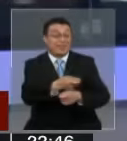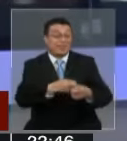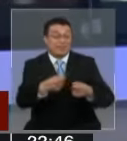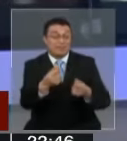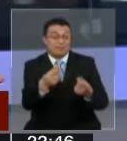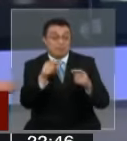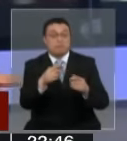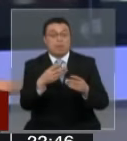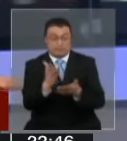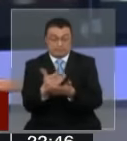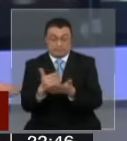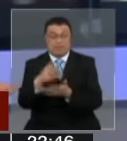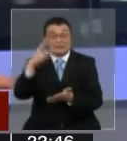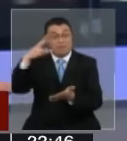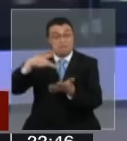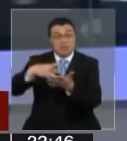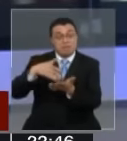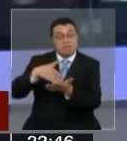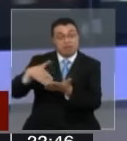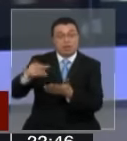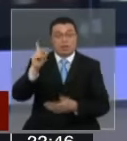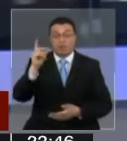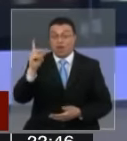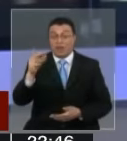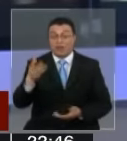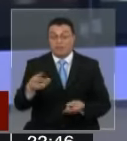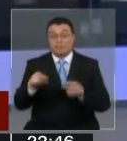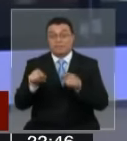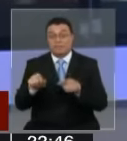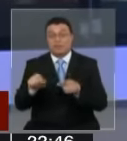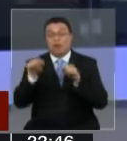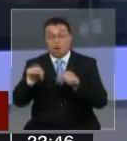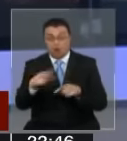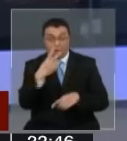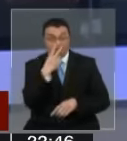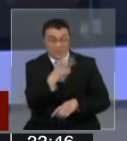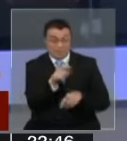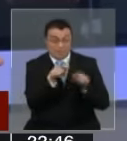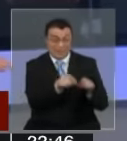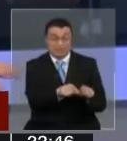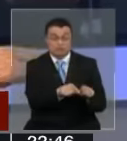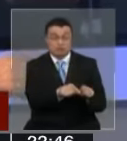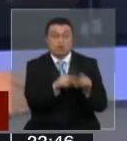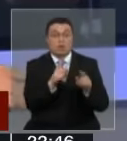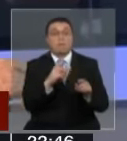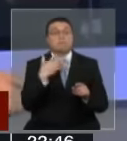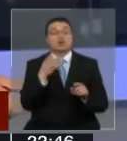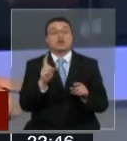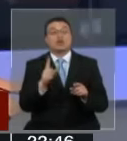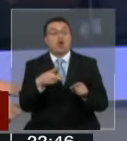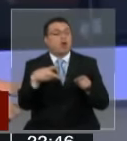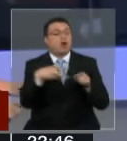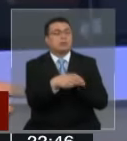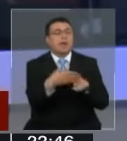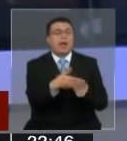administrar más de 3.000 millones de dólares. Hoy día vemos que eso... ¿Por qué no se atajó a